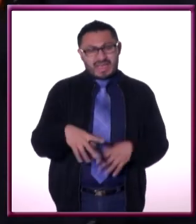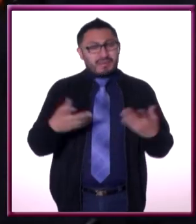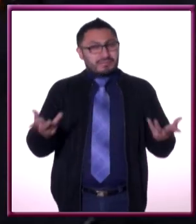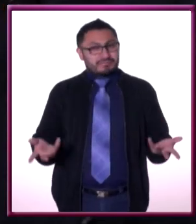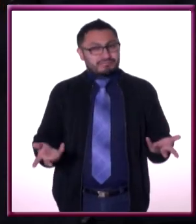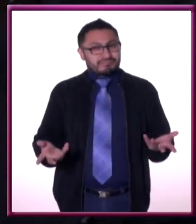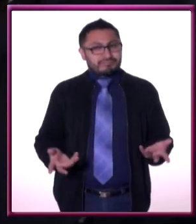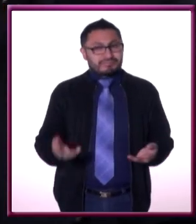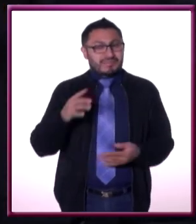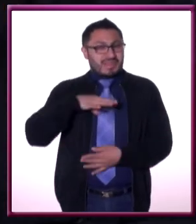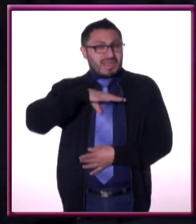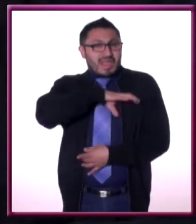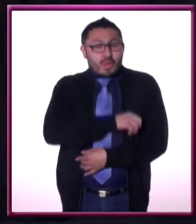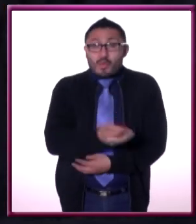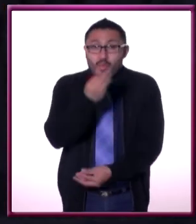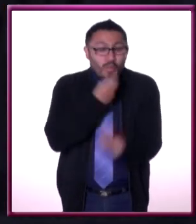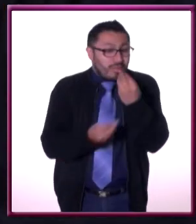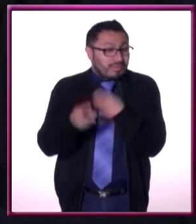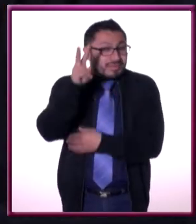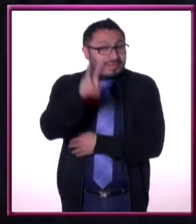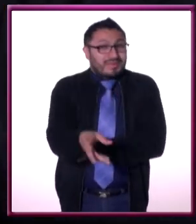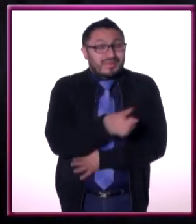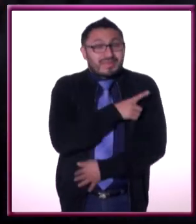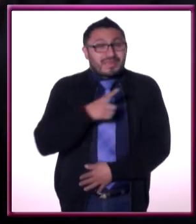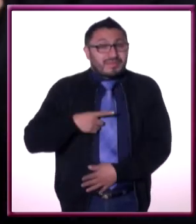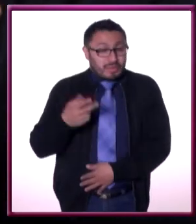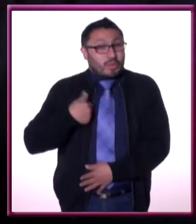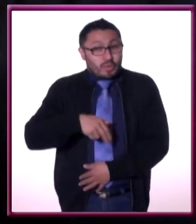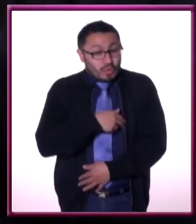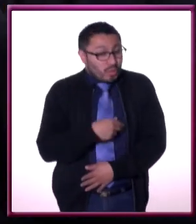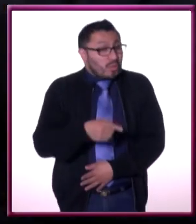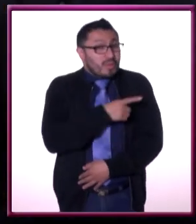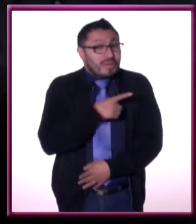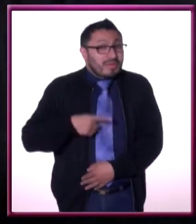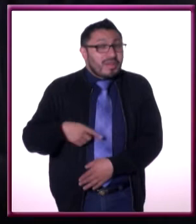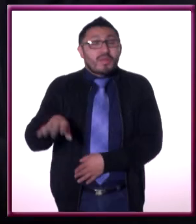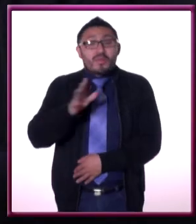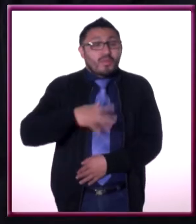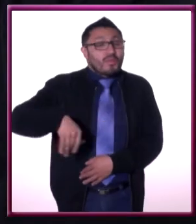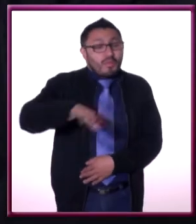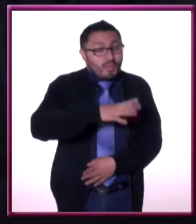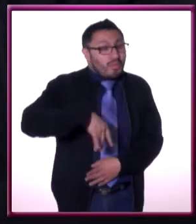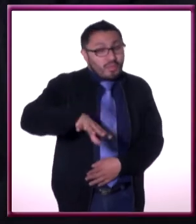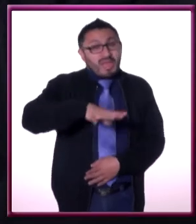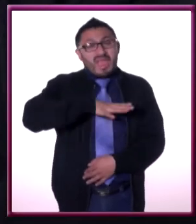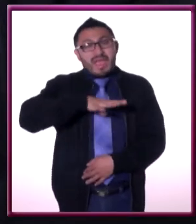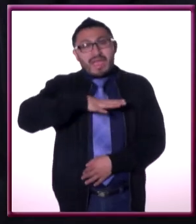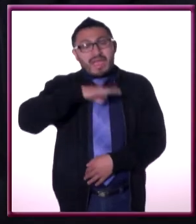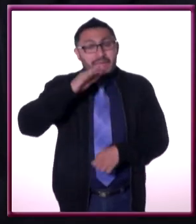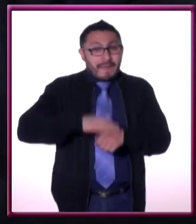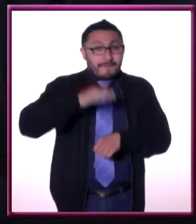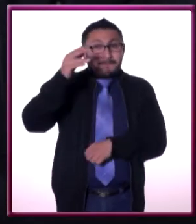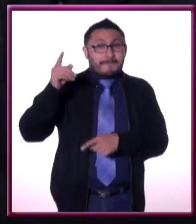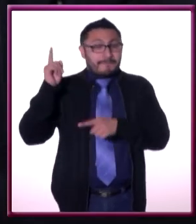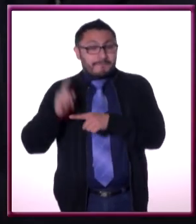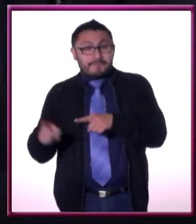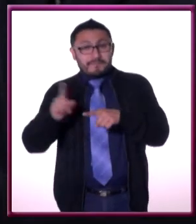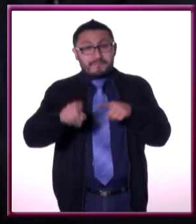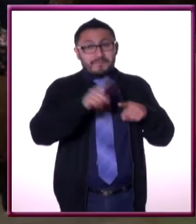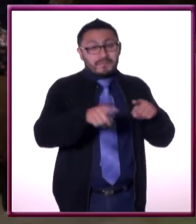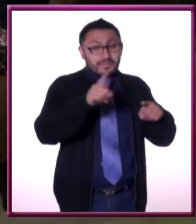México, pues nos encanta comer. La verdad es que deberíamos nosotros mismos buscar que haya más